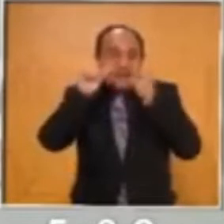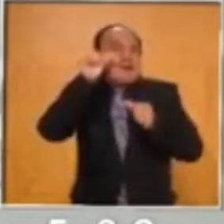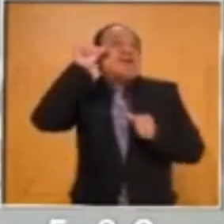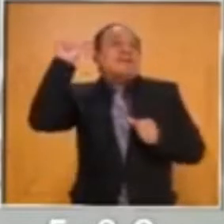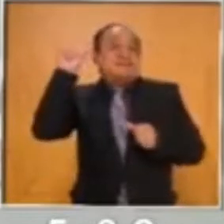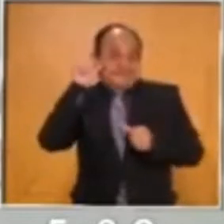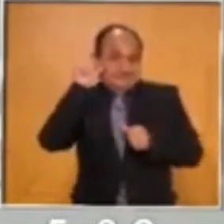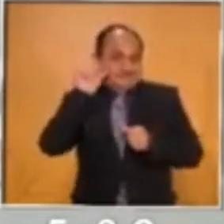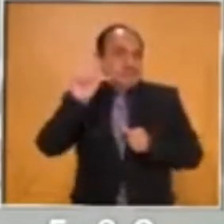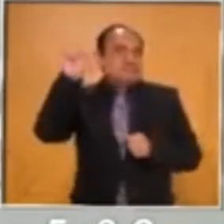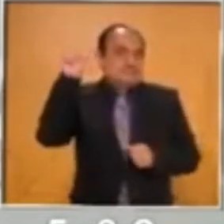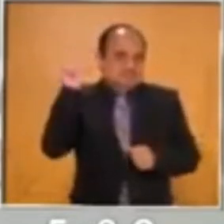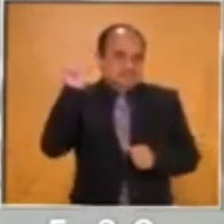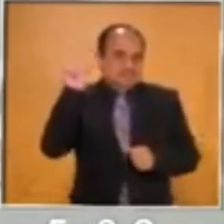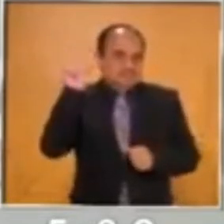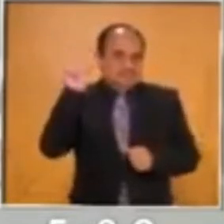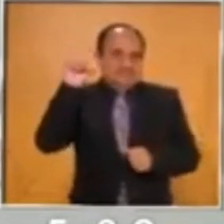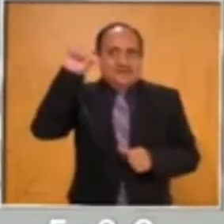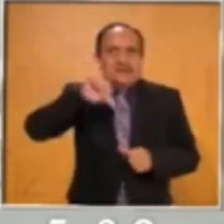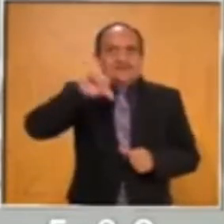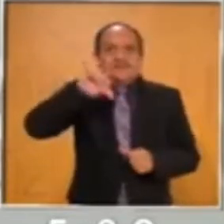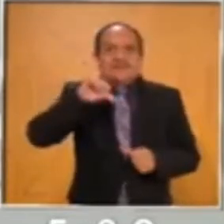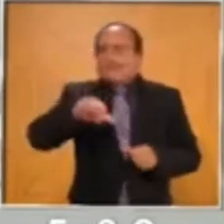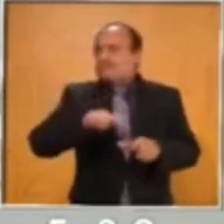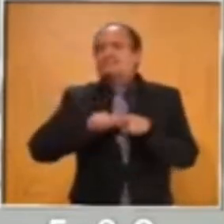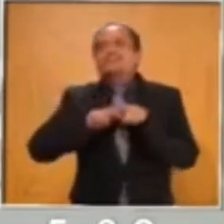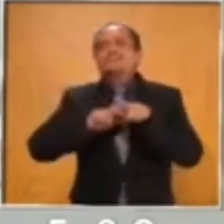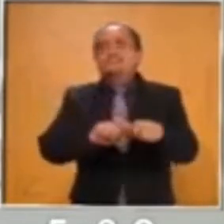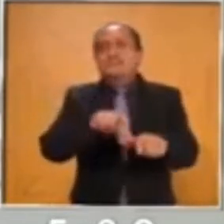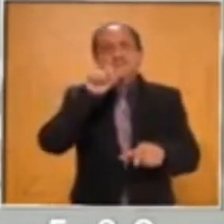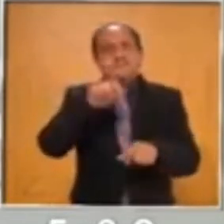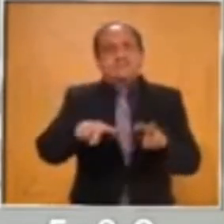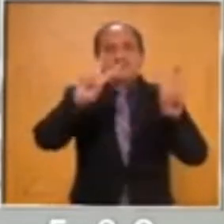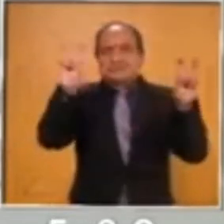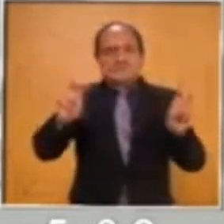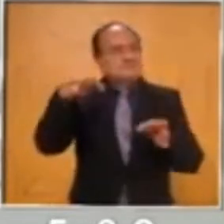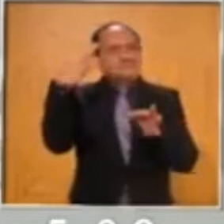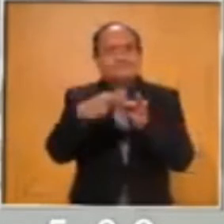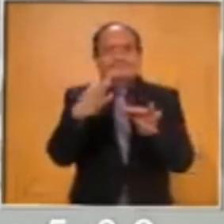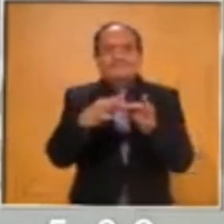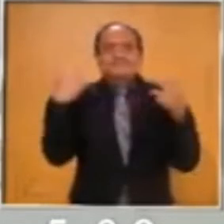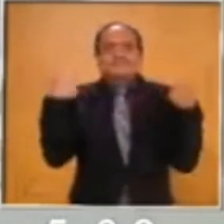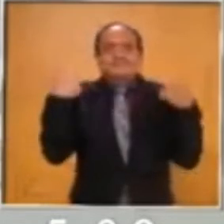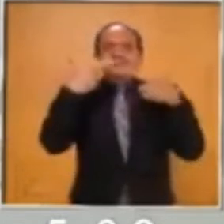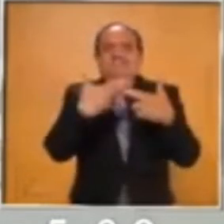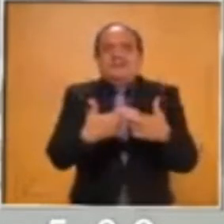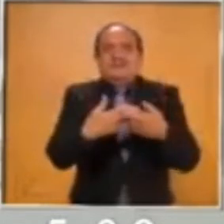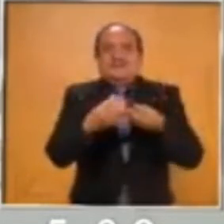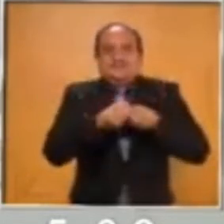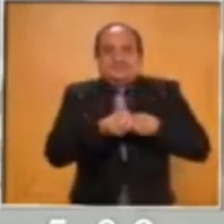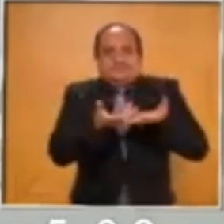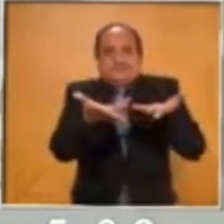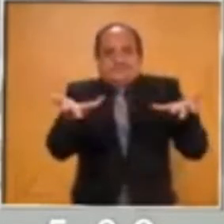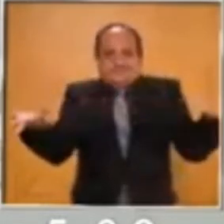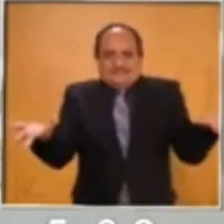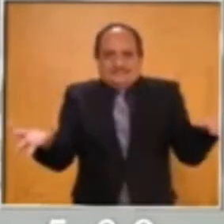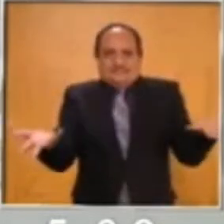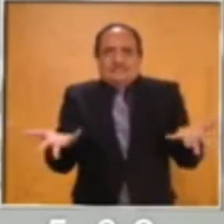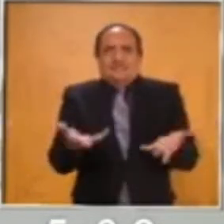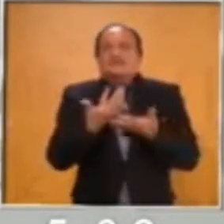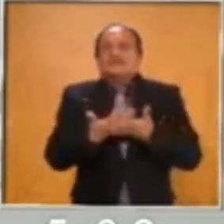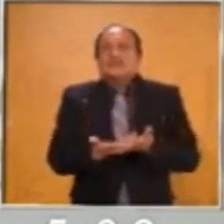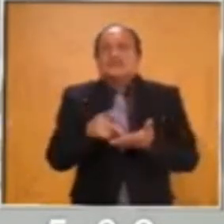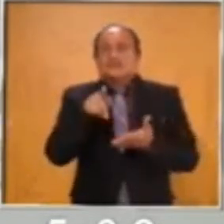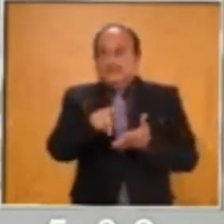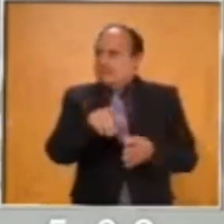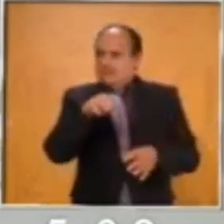ayer, lunes, pues bueno, hoy será una continuación. Ya está listo el maestro Samuel con toda la información, así que esperemos ustedes